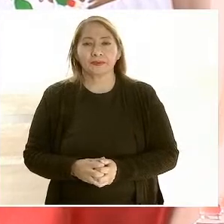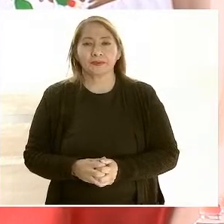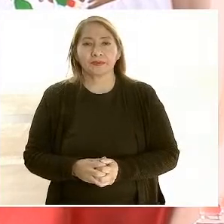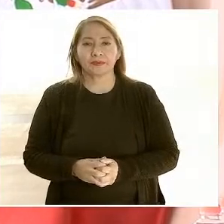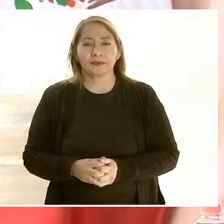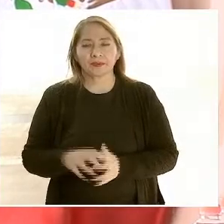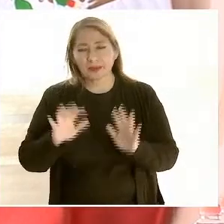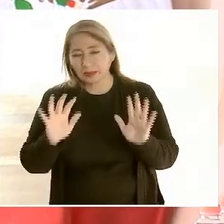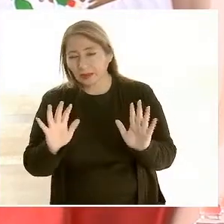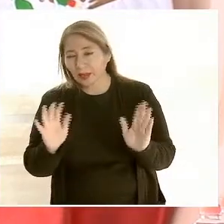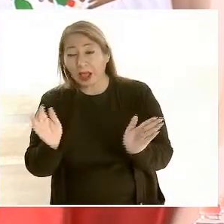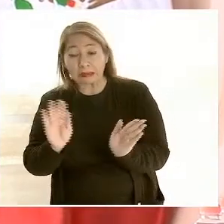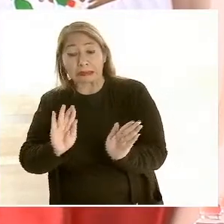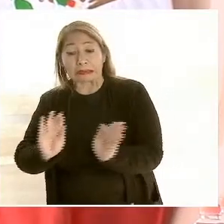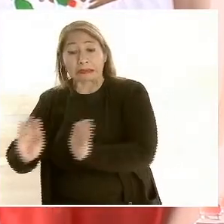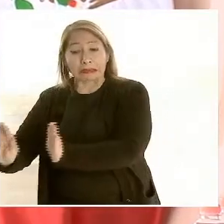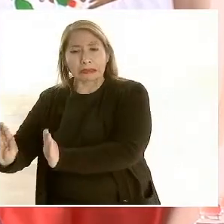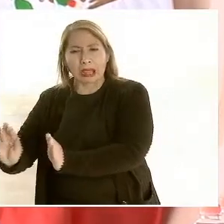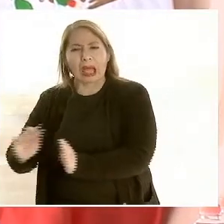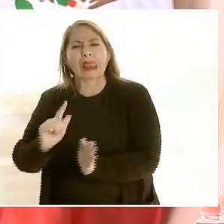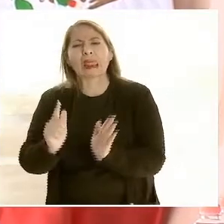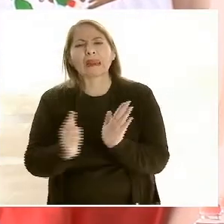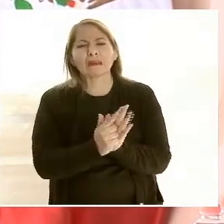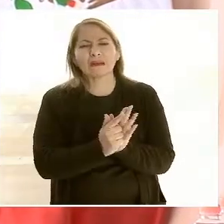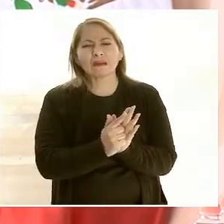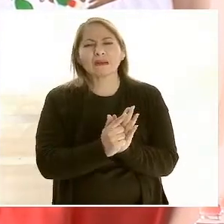la legalidad